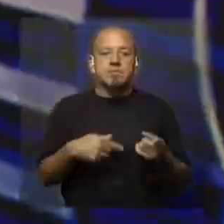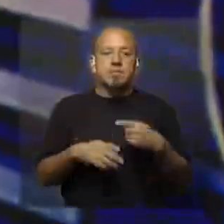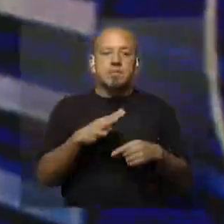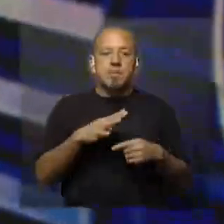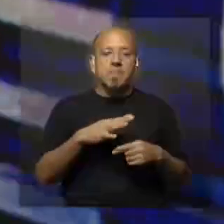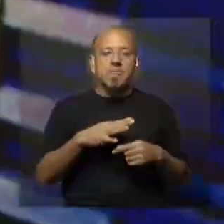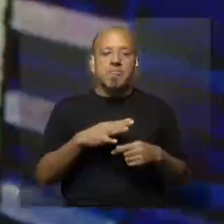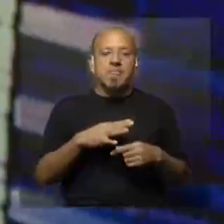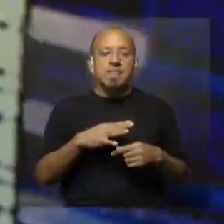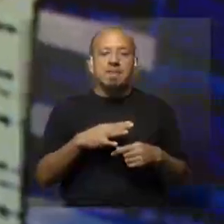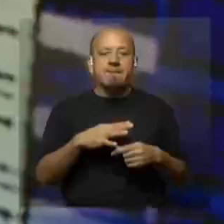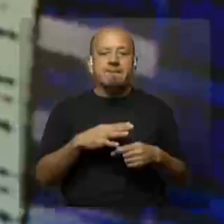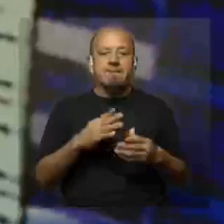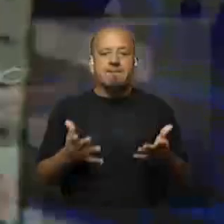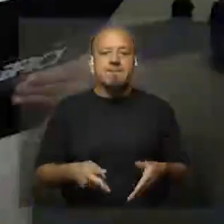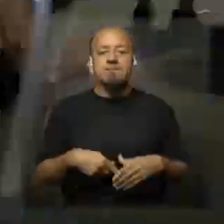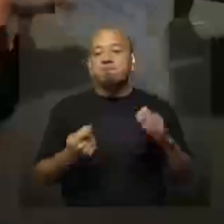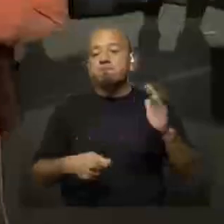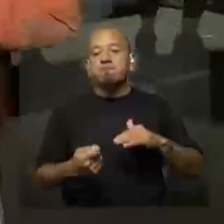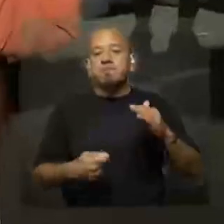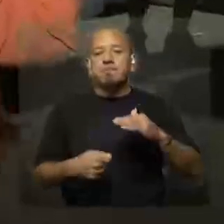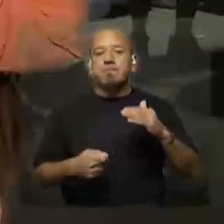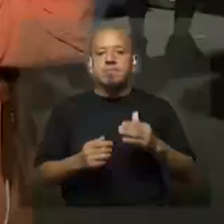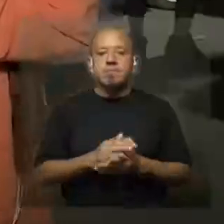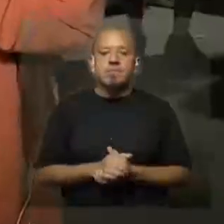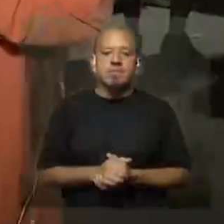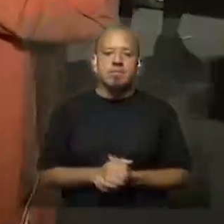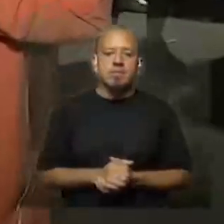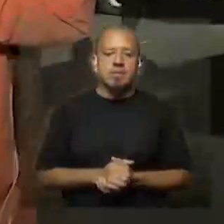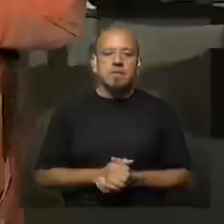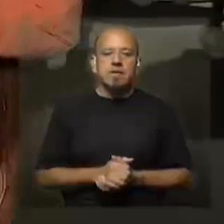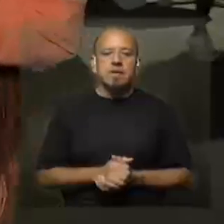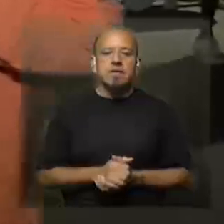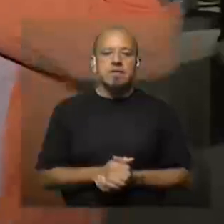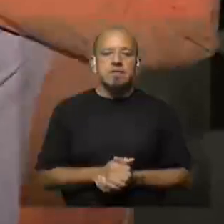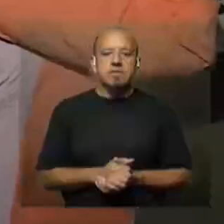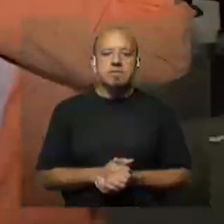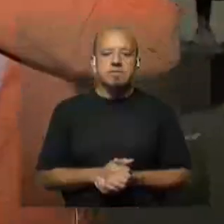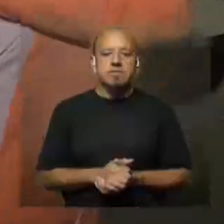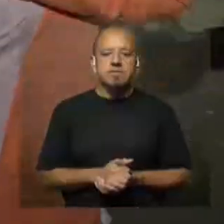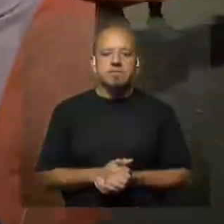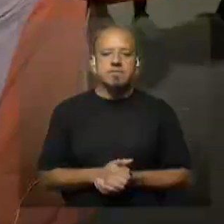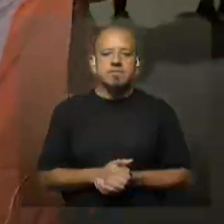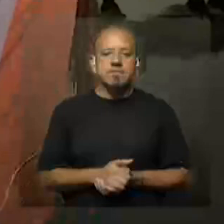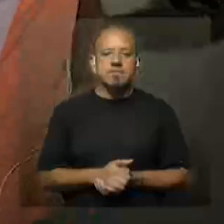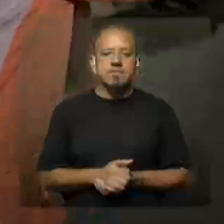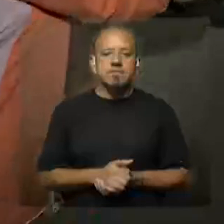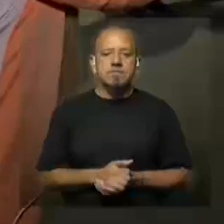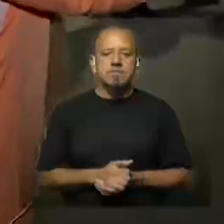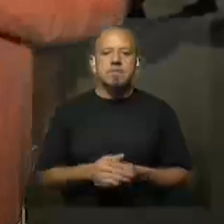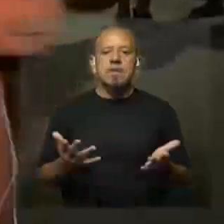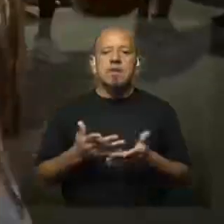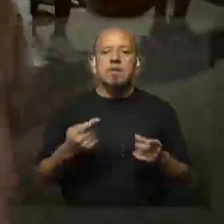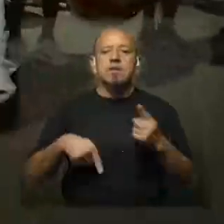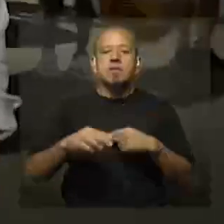viene porque tienen que empezar a tocar. Entonces no los queremos retrasar a ellos. Se templaron las lonjas y parece que arranca un toque ahora nomás. Así que Lucila está dirigiendo